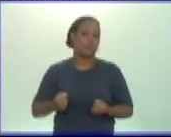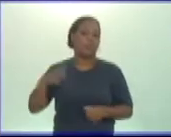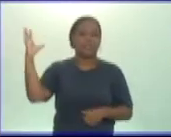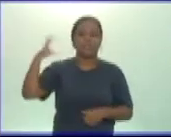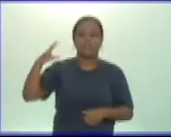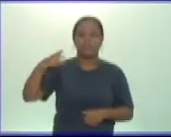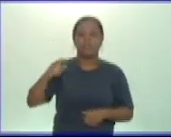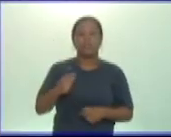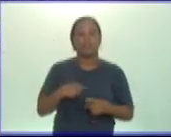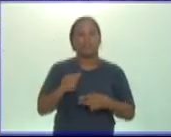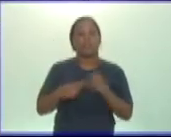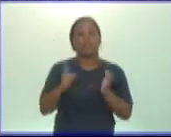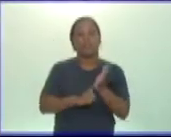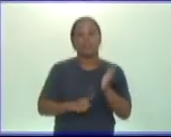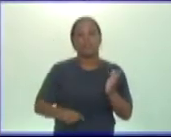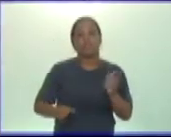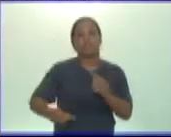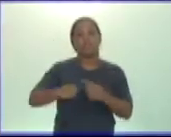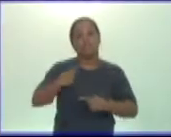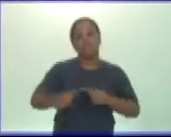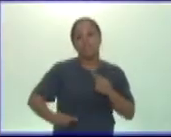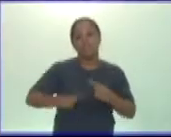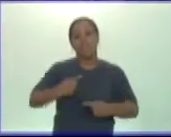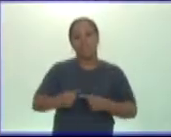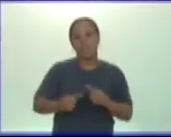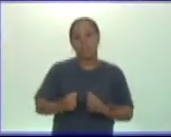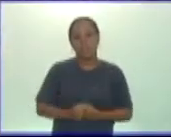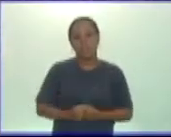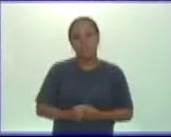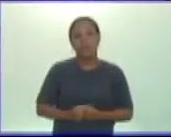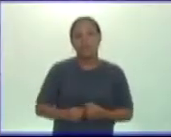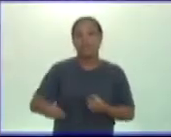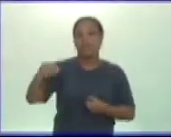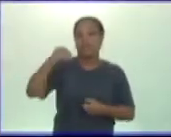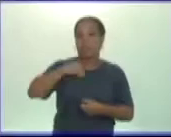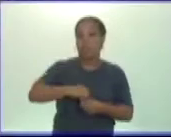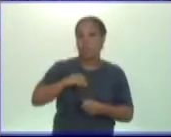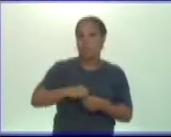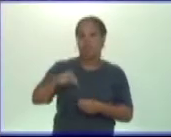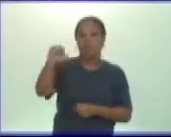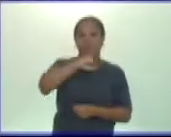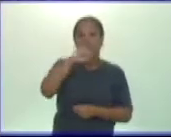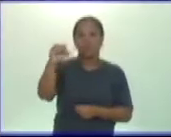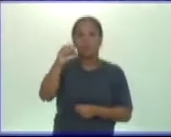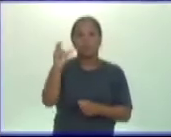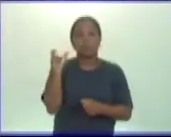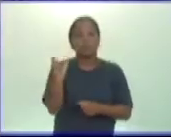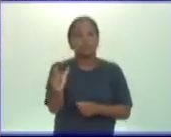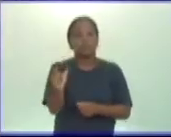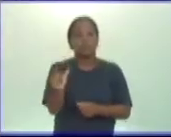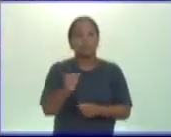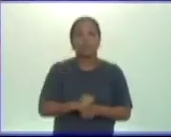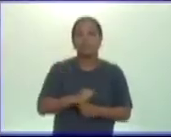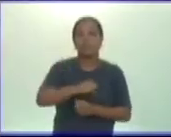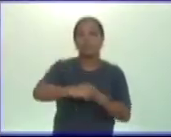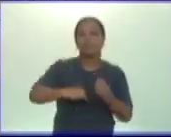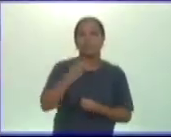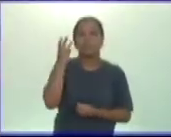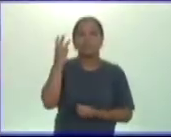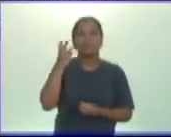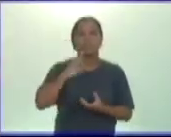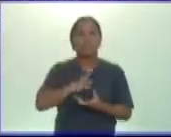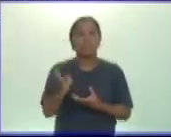más energías renovables. Instalar en los vehículos un convertidor catalítico de 3 vías que ayuda a reducir